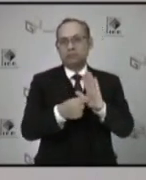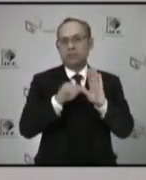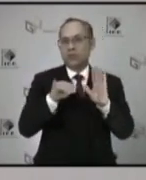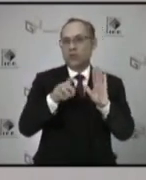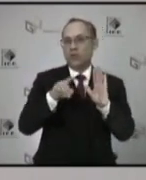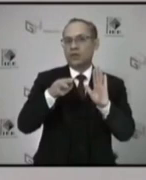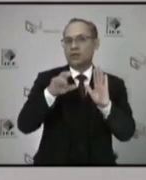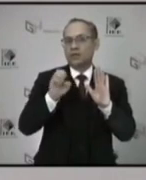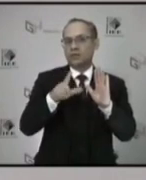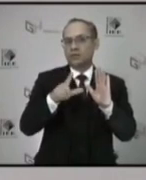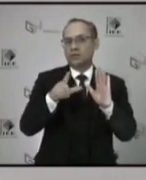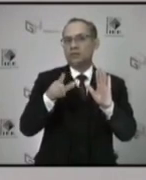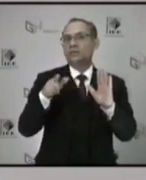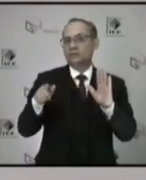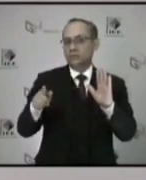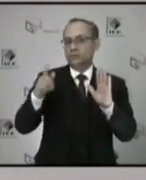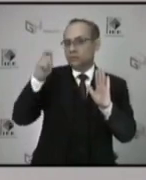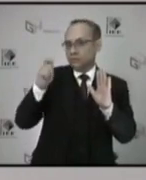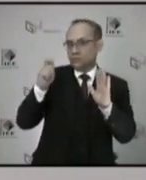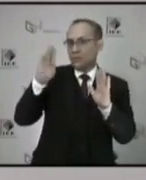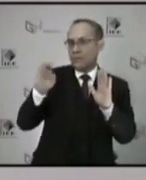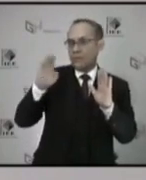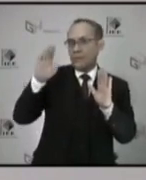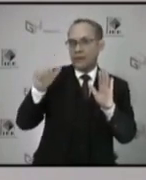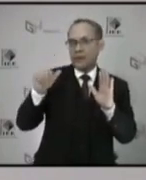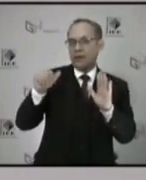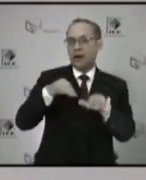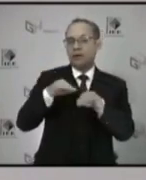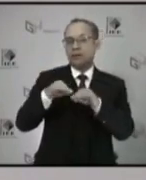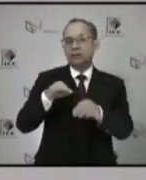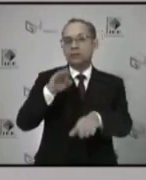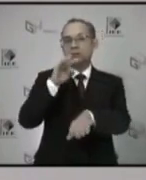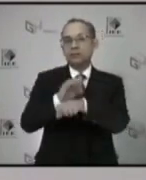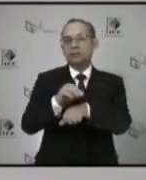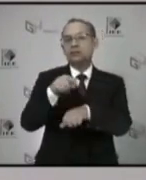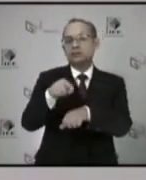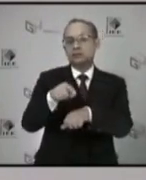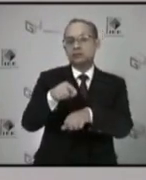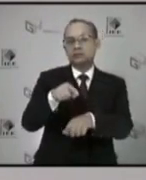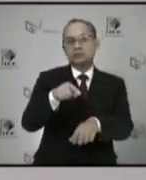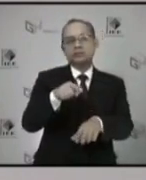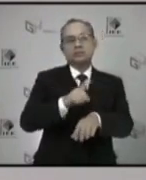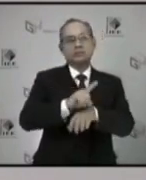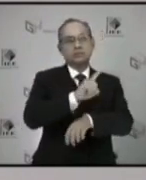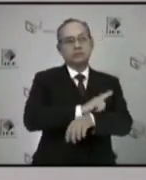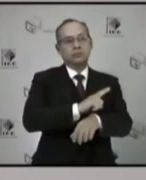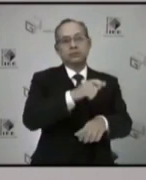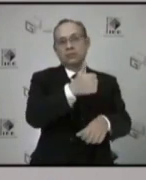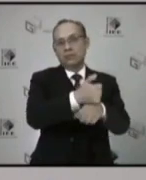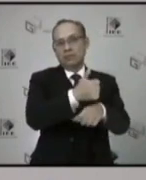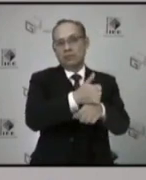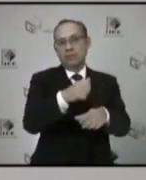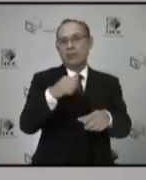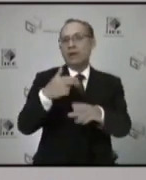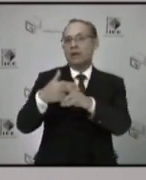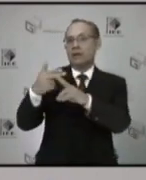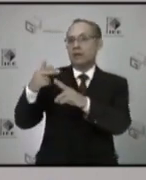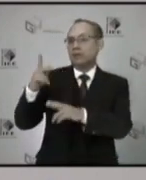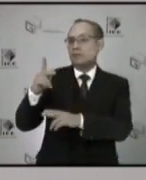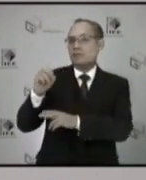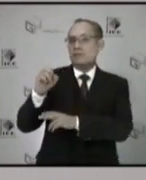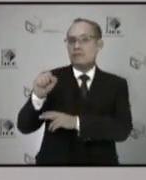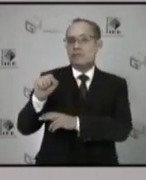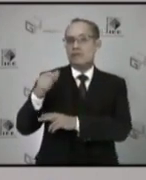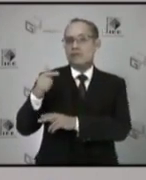becas para los trabajadores, para sus hijos, desde la primaria hasta el posgrado, que lo siguen disfrutando gracias al